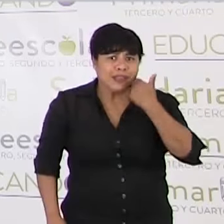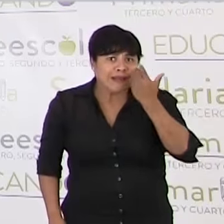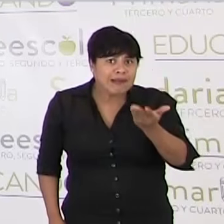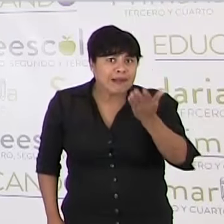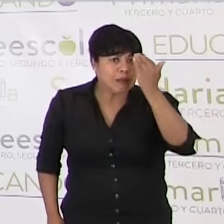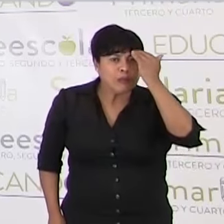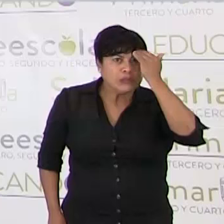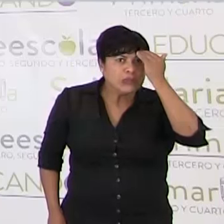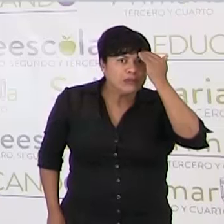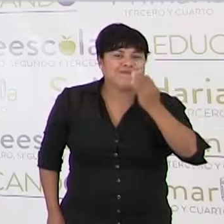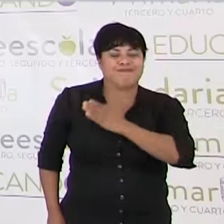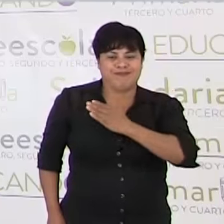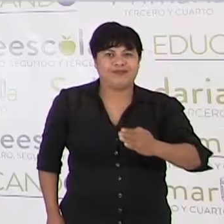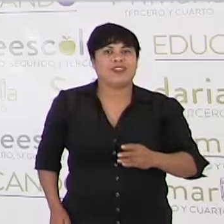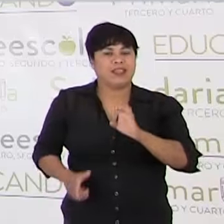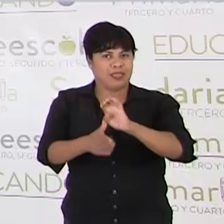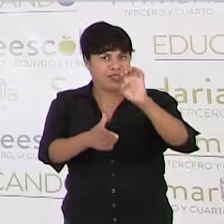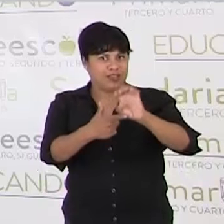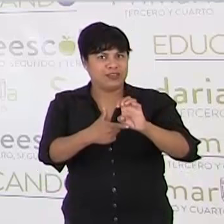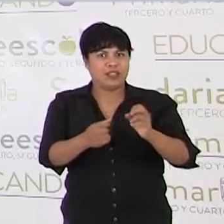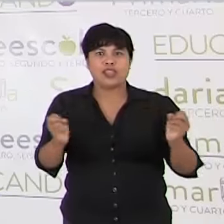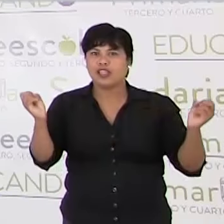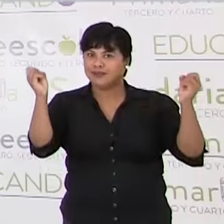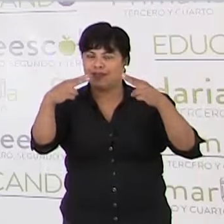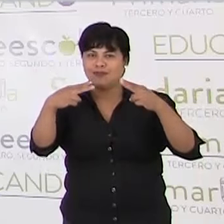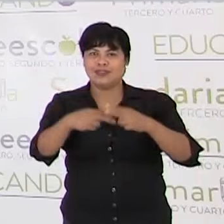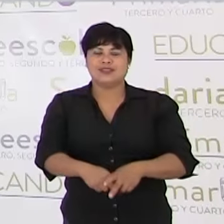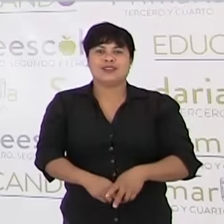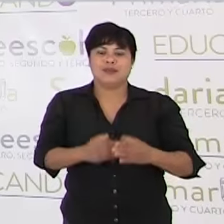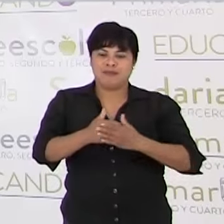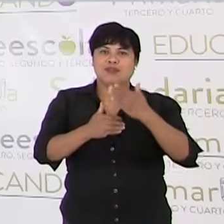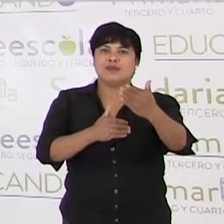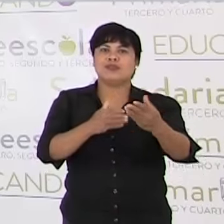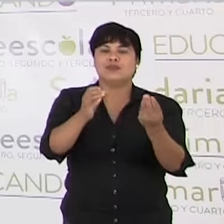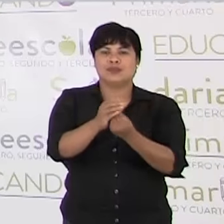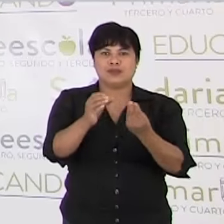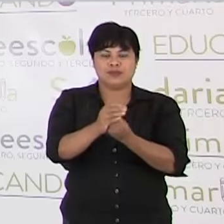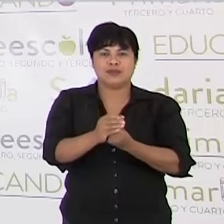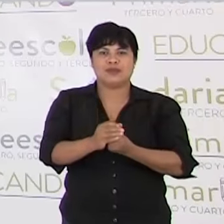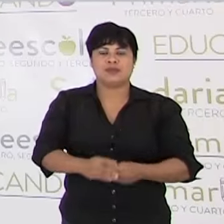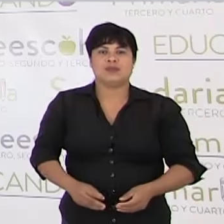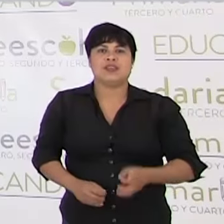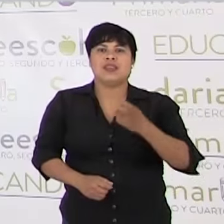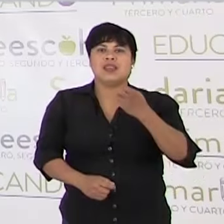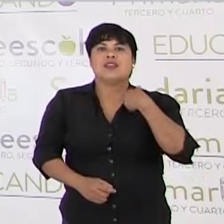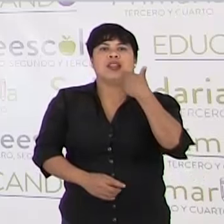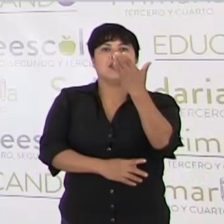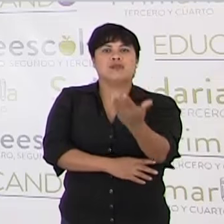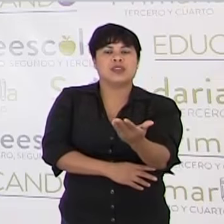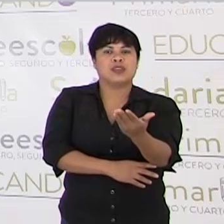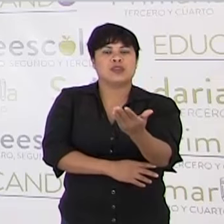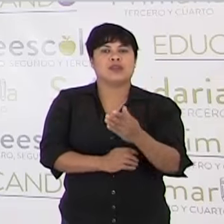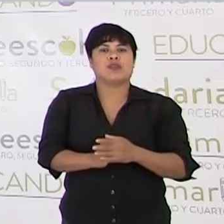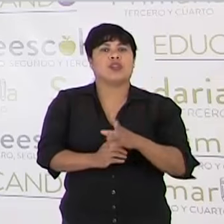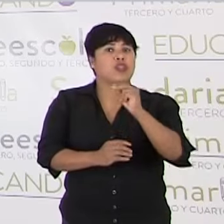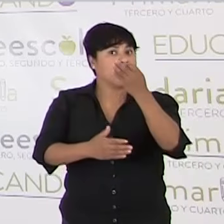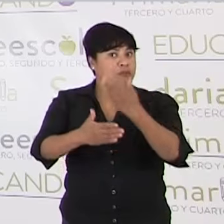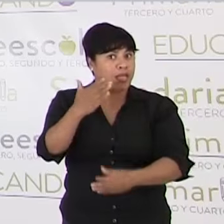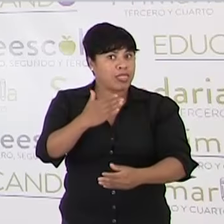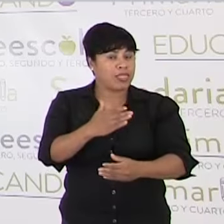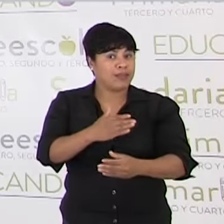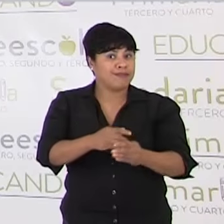conocer? Bueno, entonces nos vemos en la próxima sesión y les pido de que no